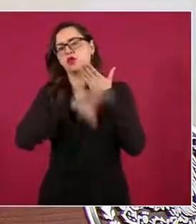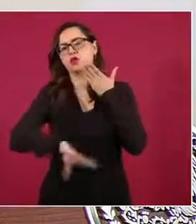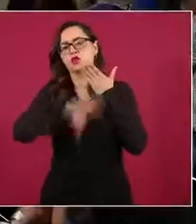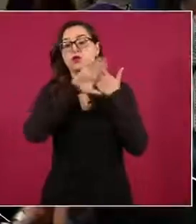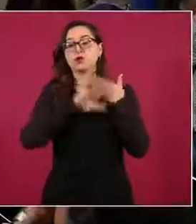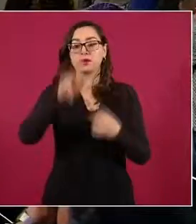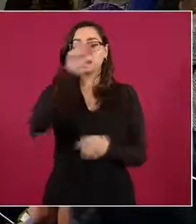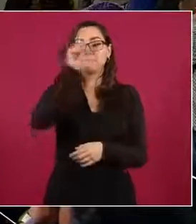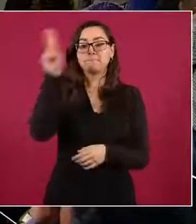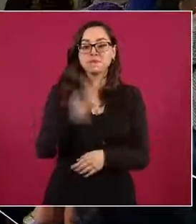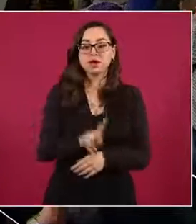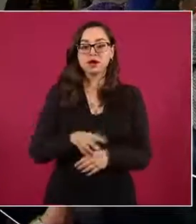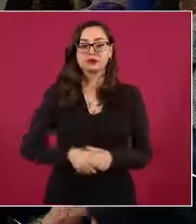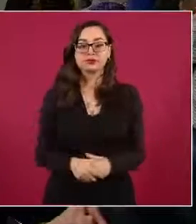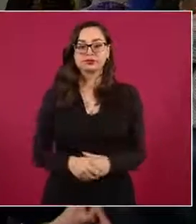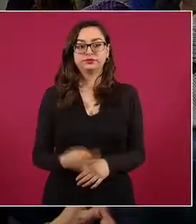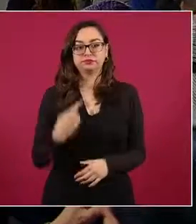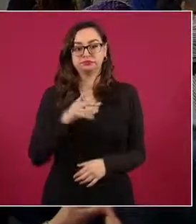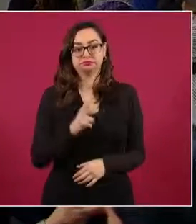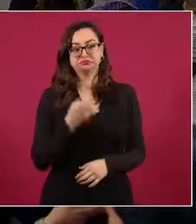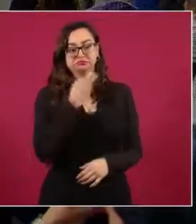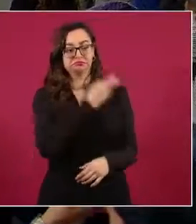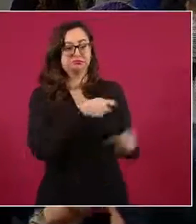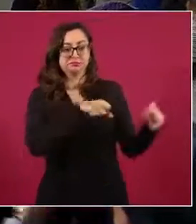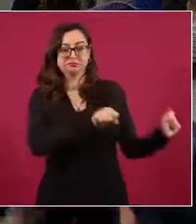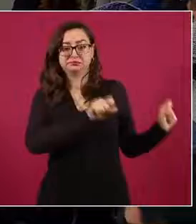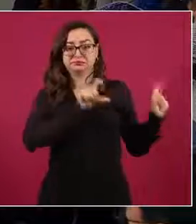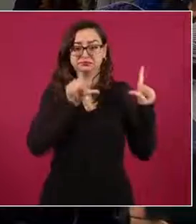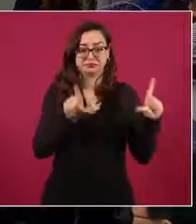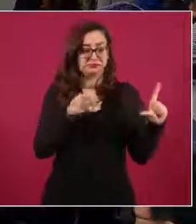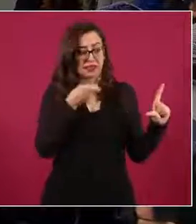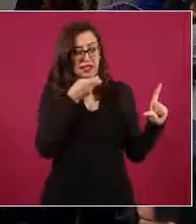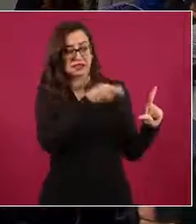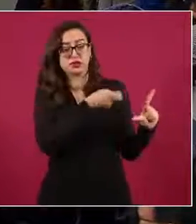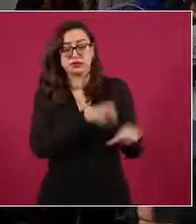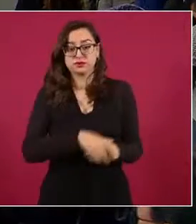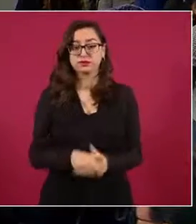Pero es esto que dice Jorge.